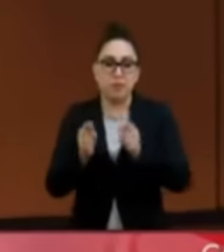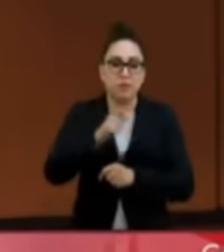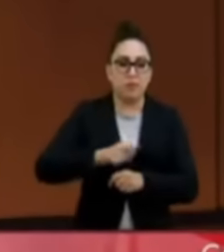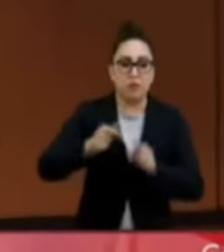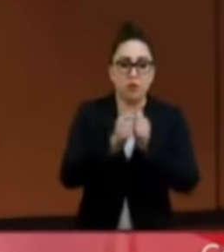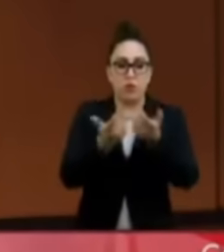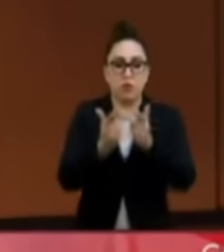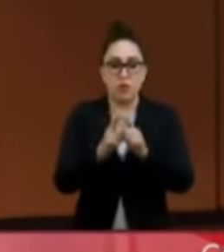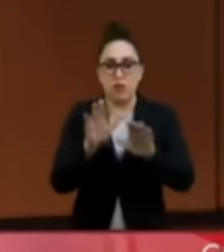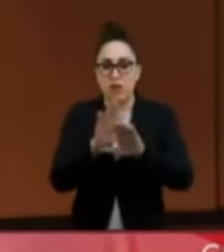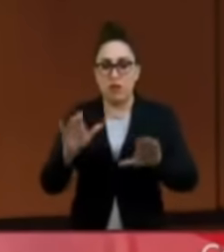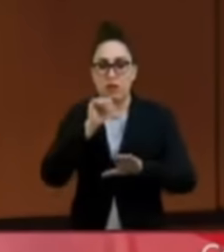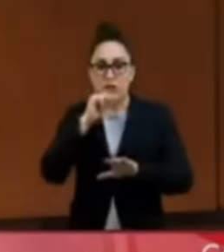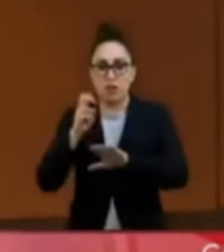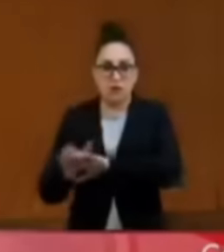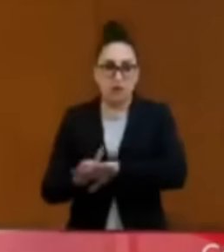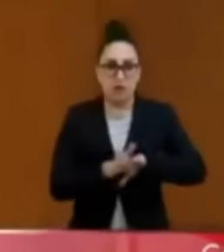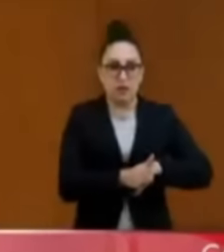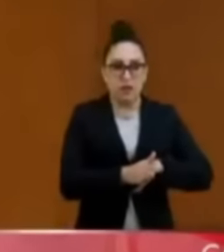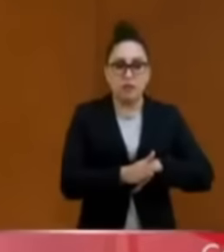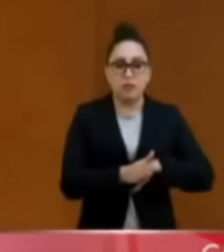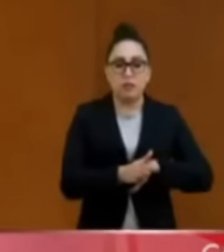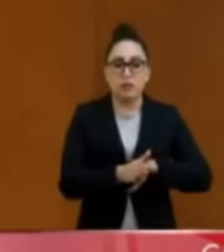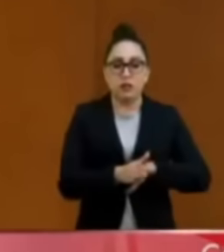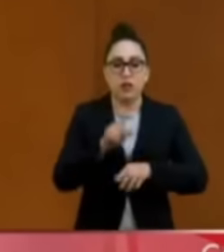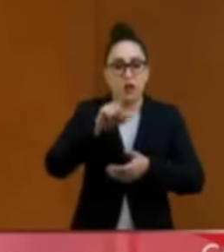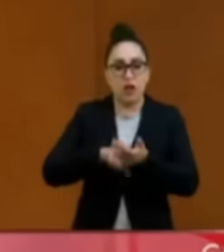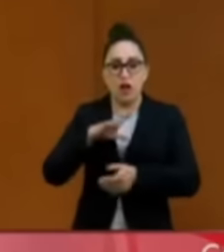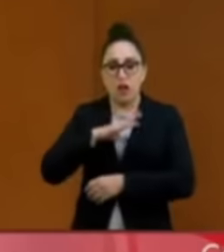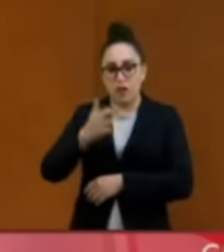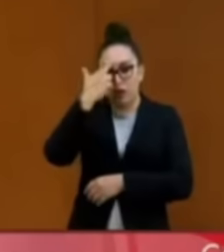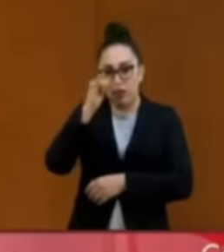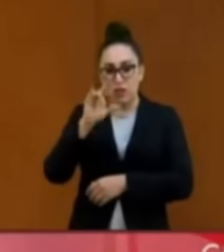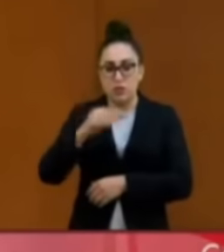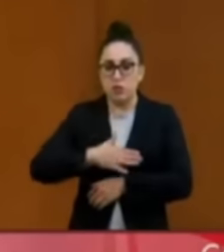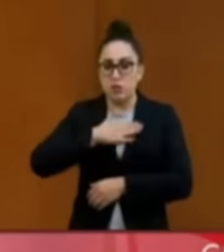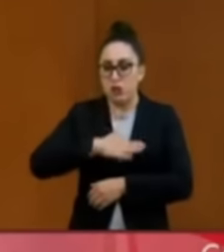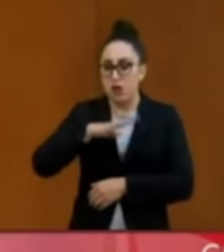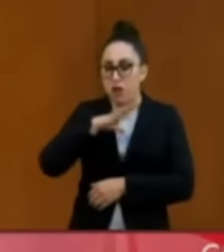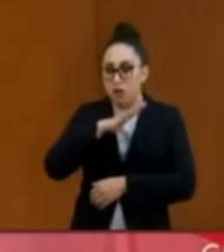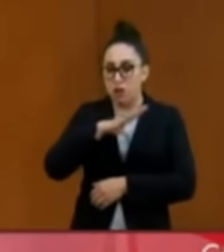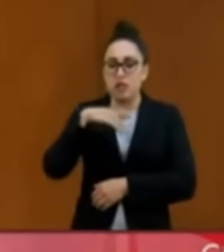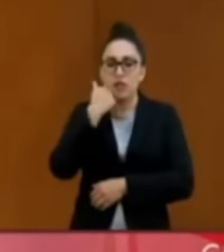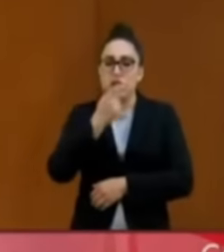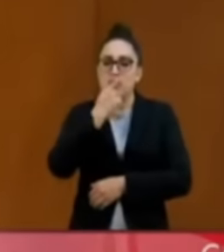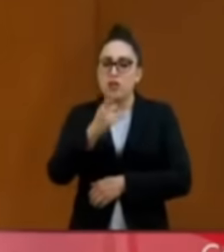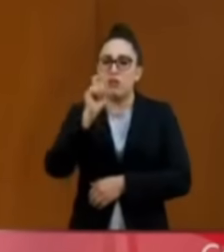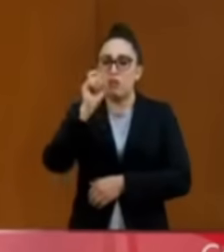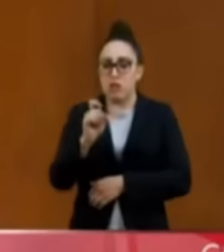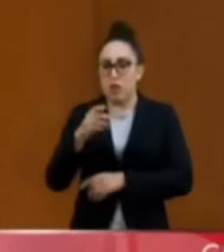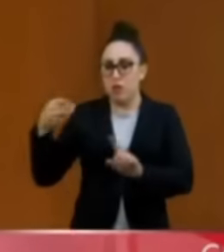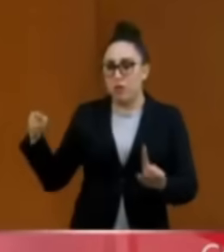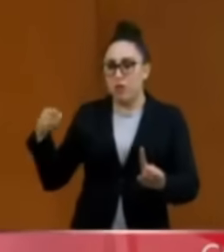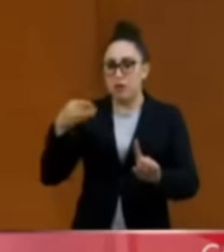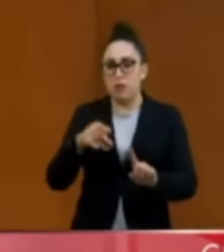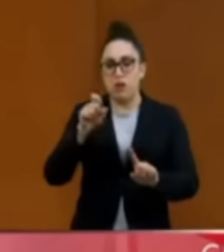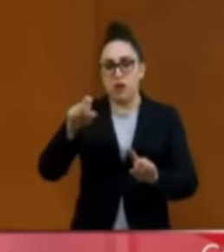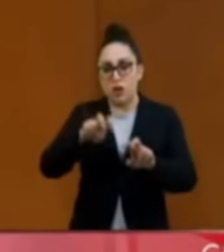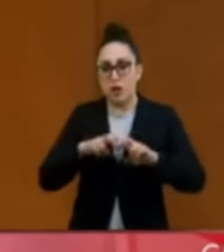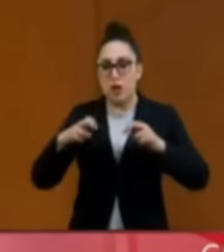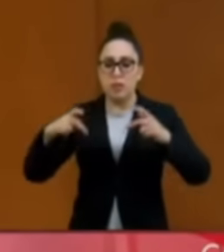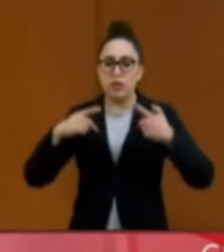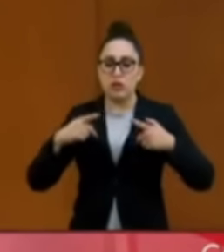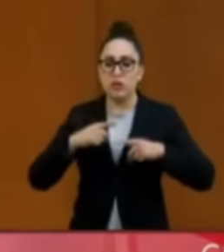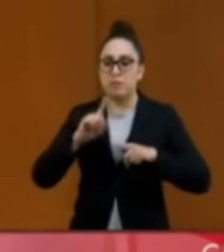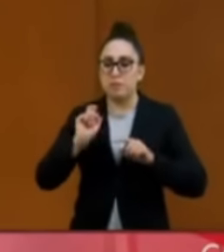fuerzas o poderes externos que les impidan juzgar en derecho y en justicia. Es decir, se busca asegurar la imparcialidad